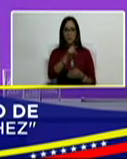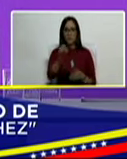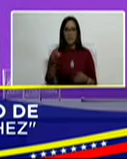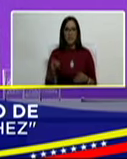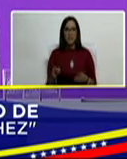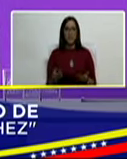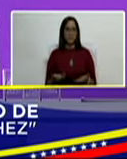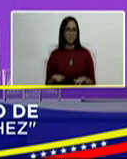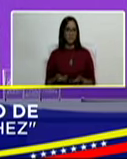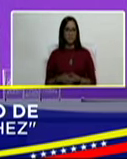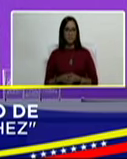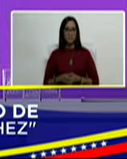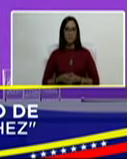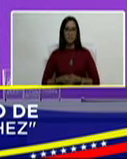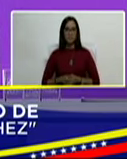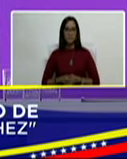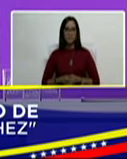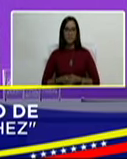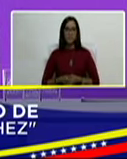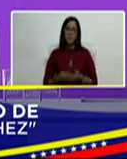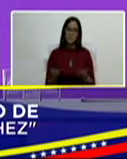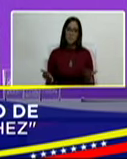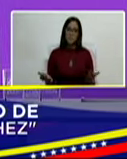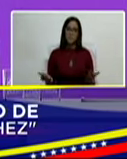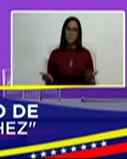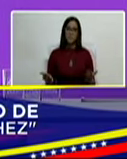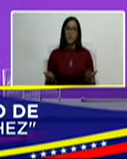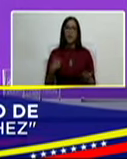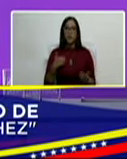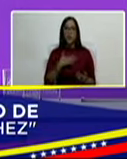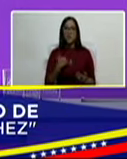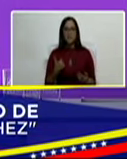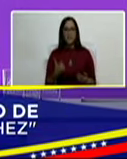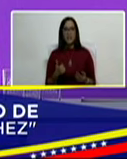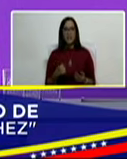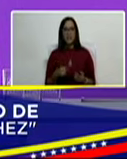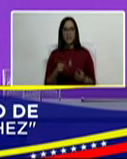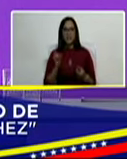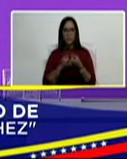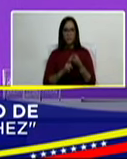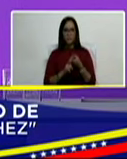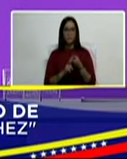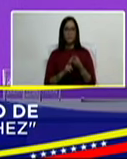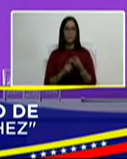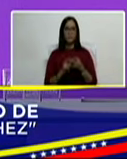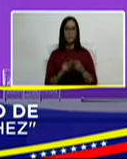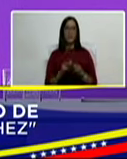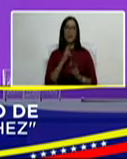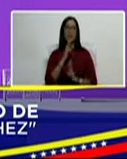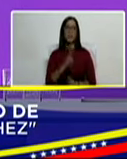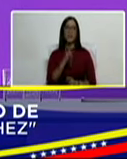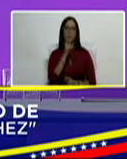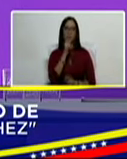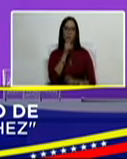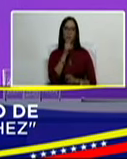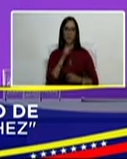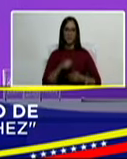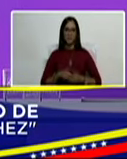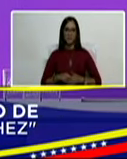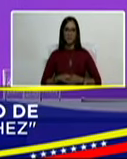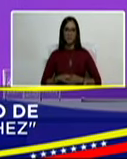nosotros sin ustedes? ¿Ah? Yo quisiera que Cilia respondiera esa pregunta.